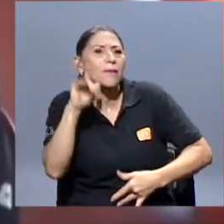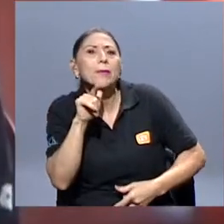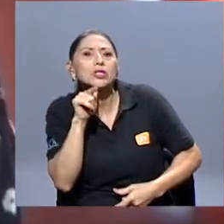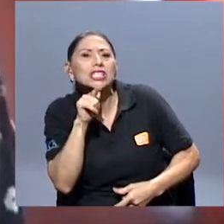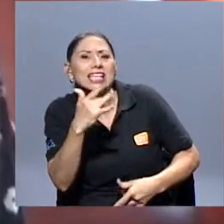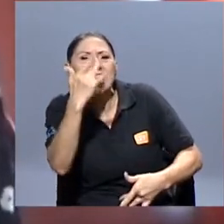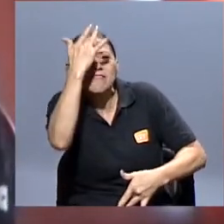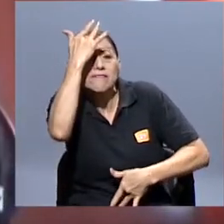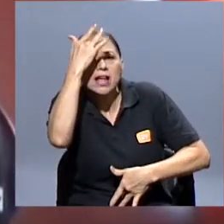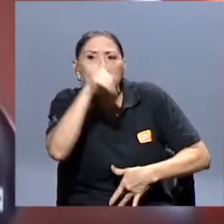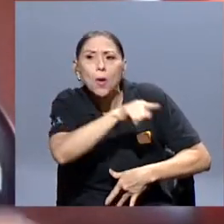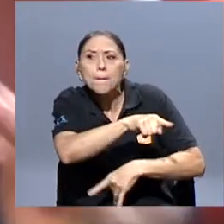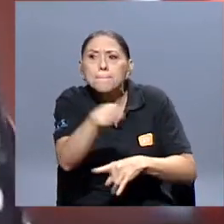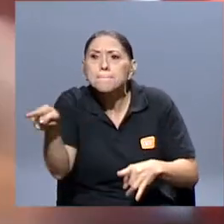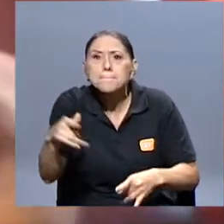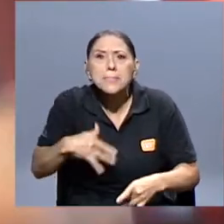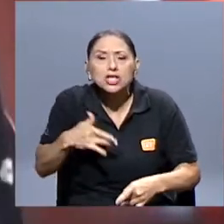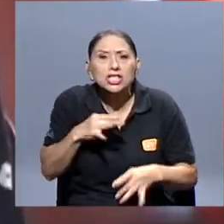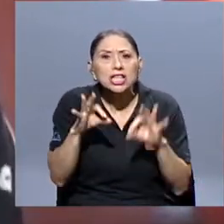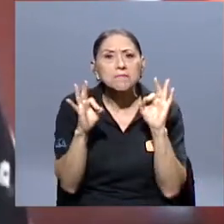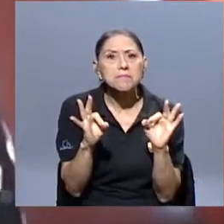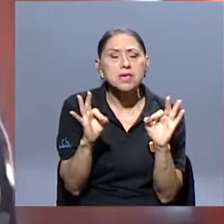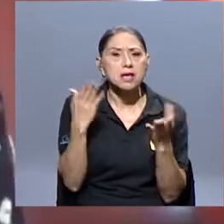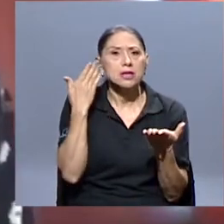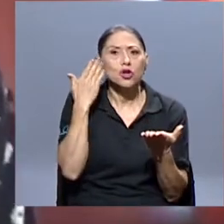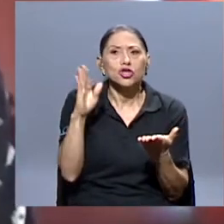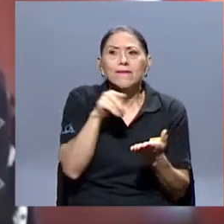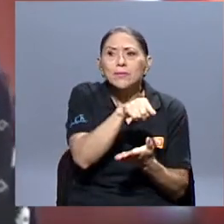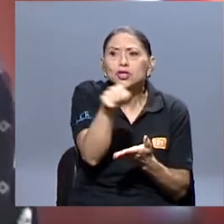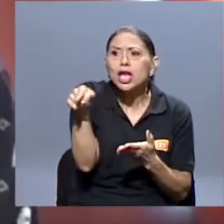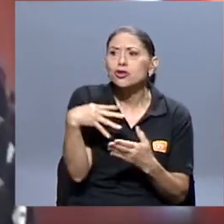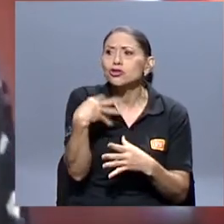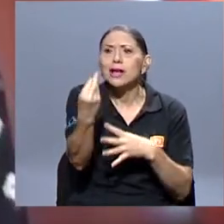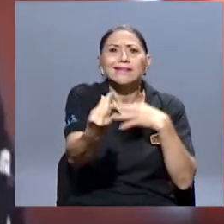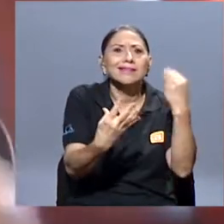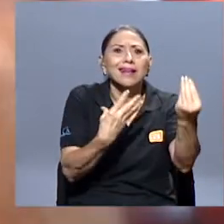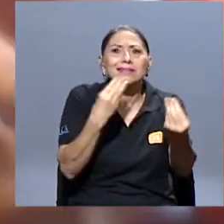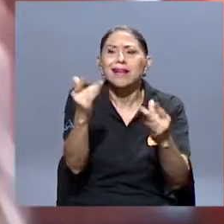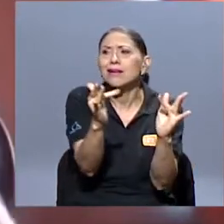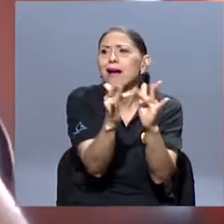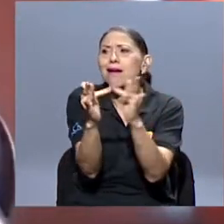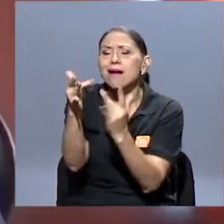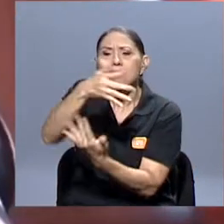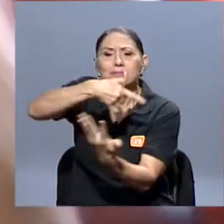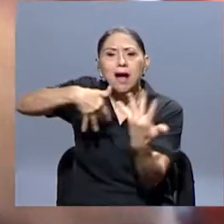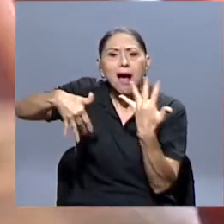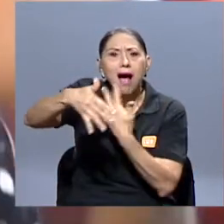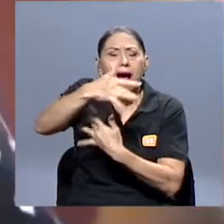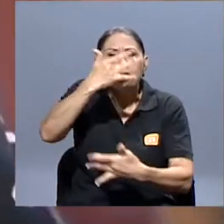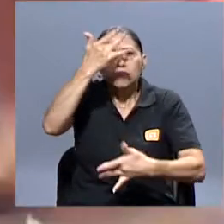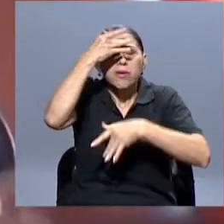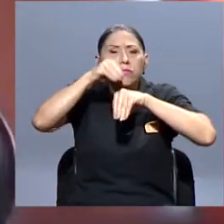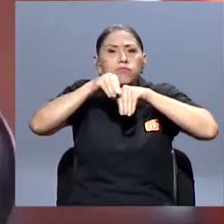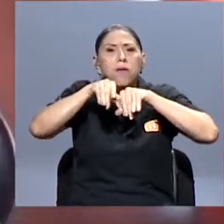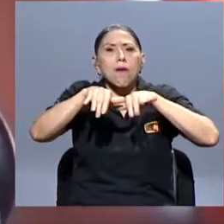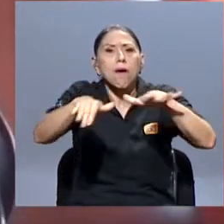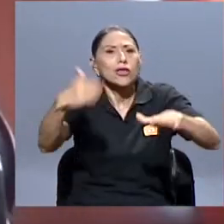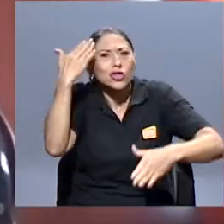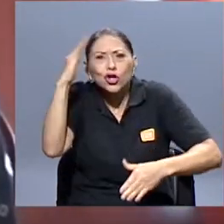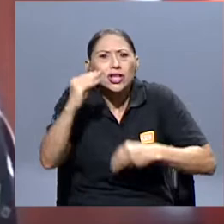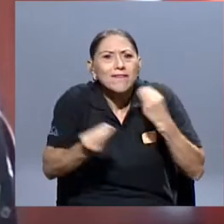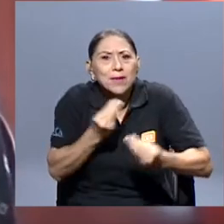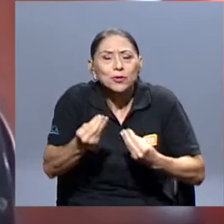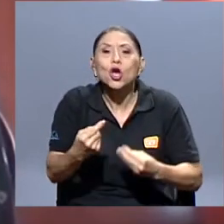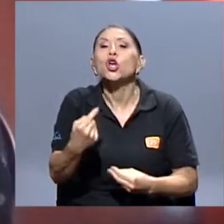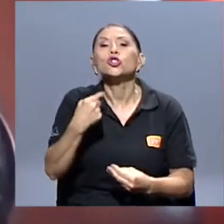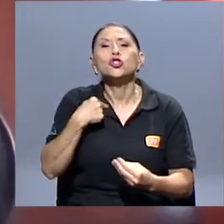cuántos asintomáticos existen, no podemos hacer conclusiones acertadas, ¿verdad? No. Entonces yo propondría incluso que se haga una primera